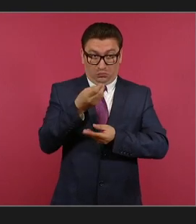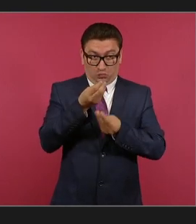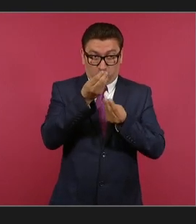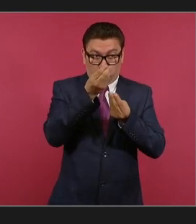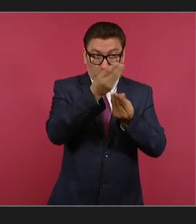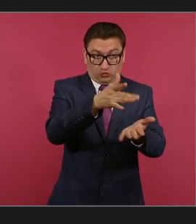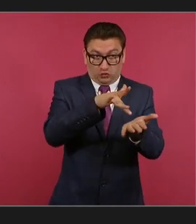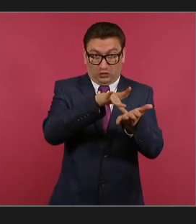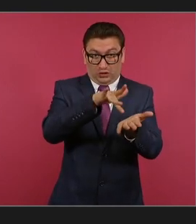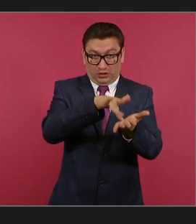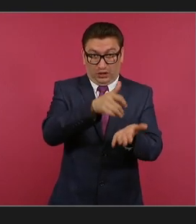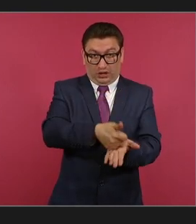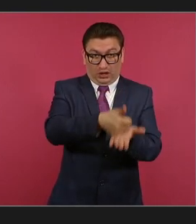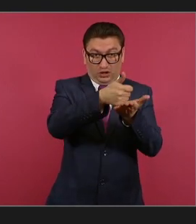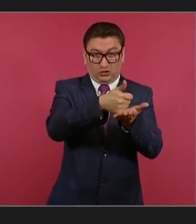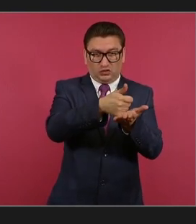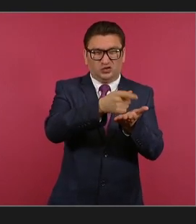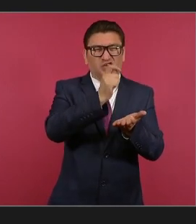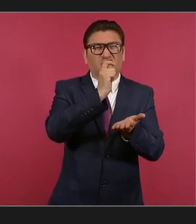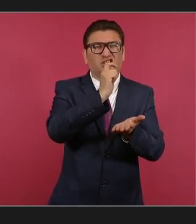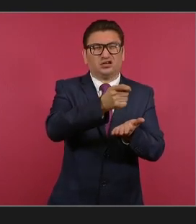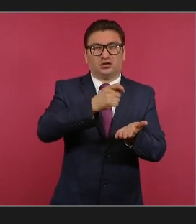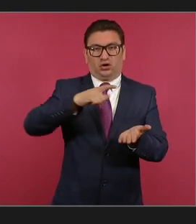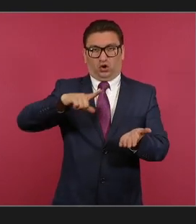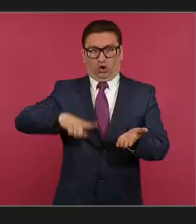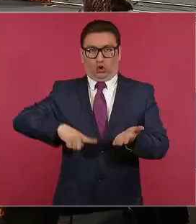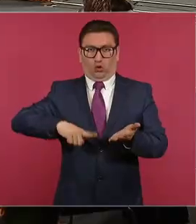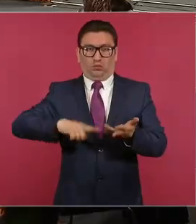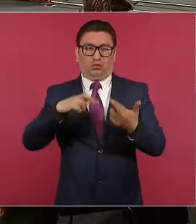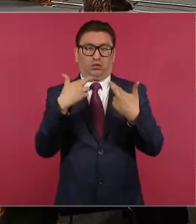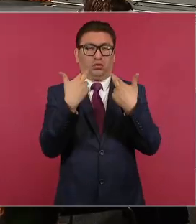¿sí?, no es un regalo del gobierno.